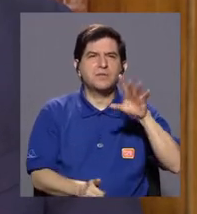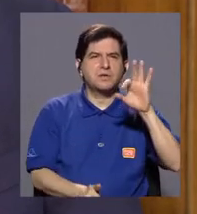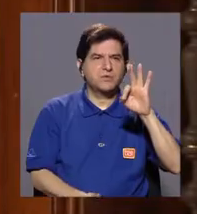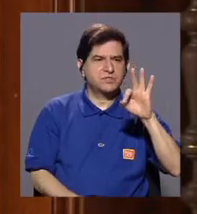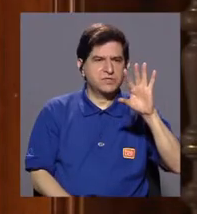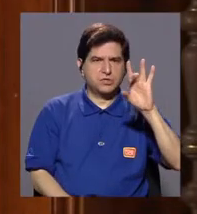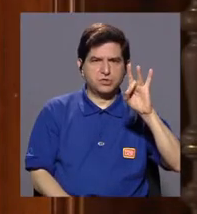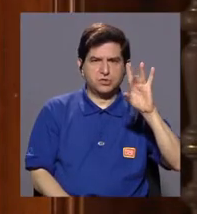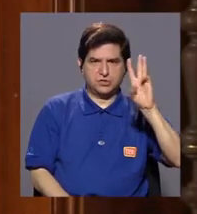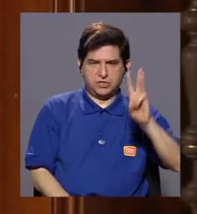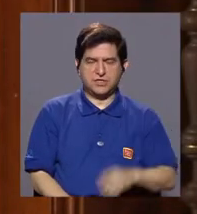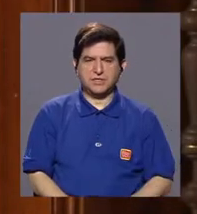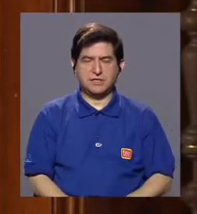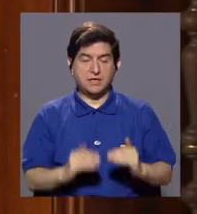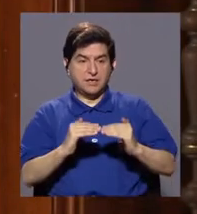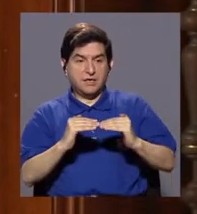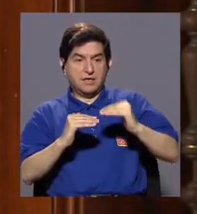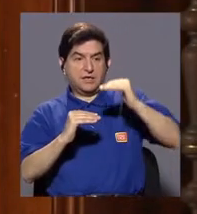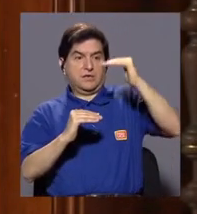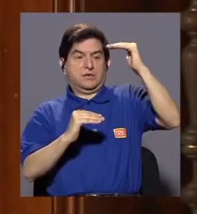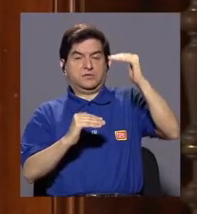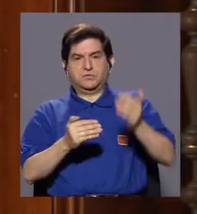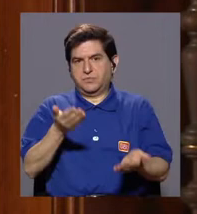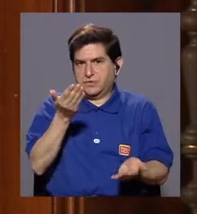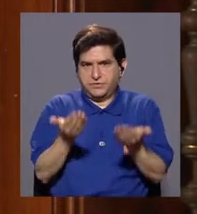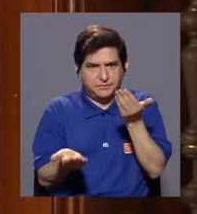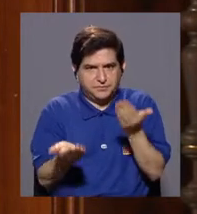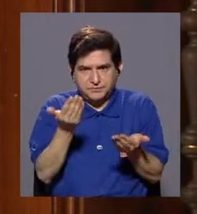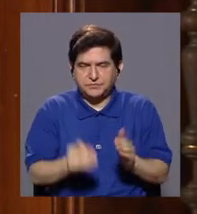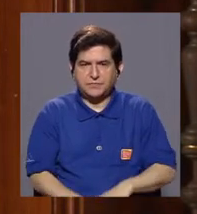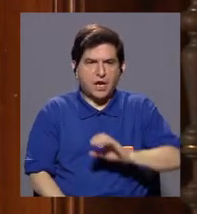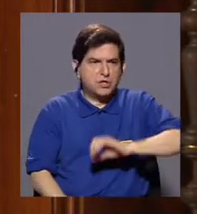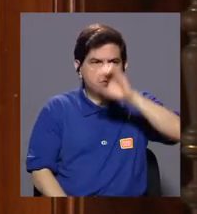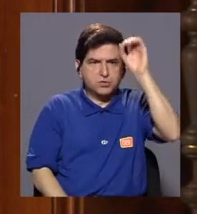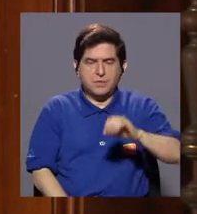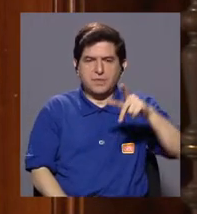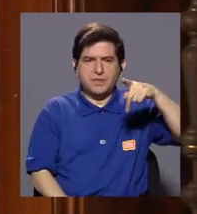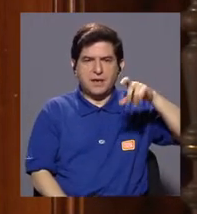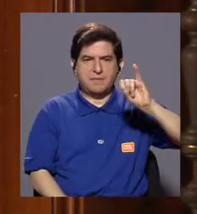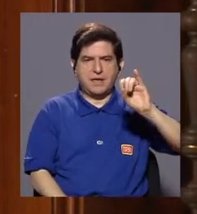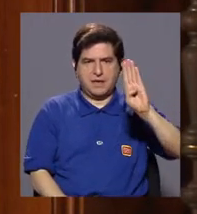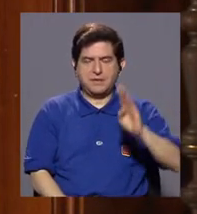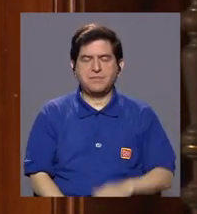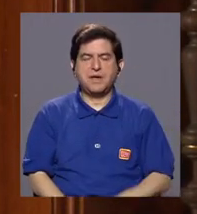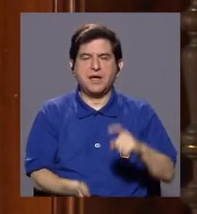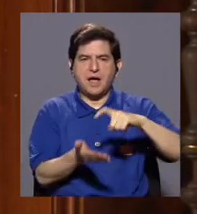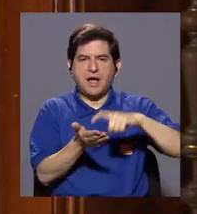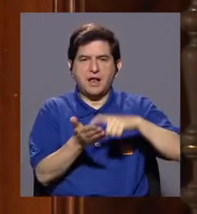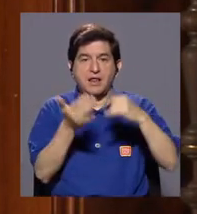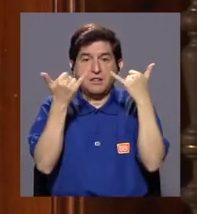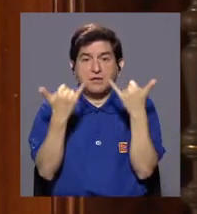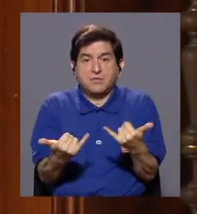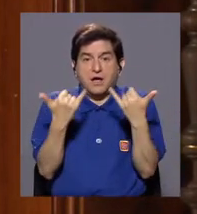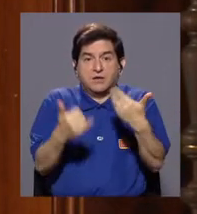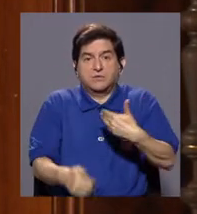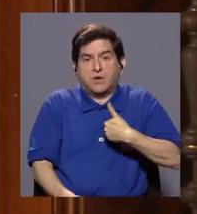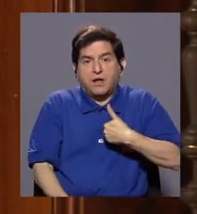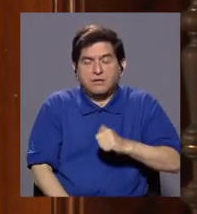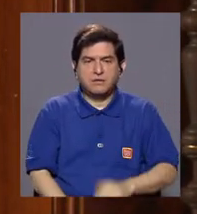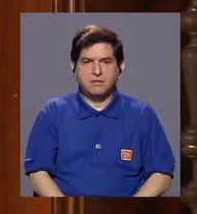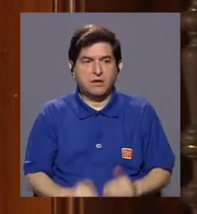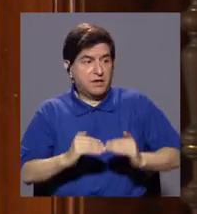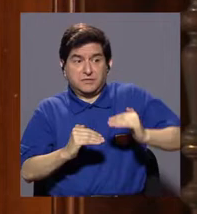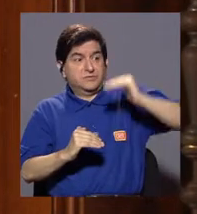era ciertamente mucho más elevada como porcentaje del Producto Interno Bruto que la deuda que tenemos